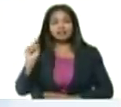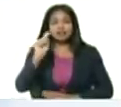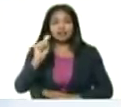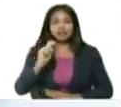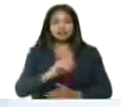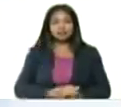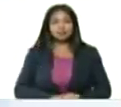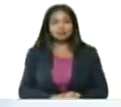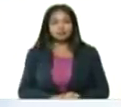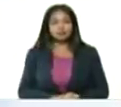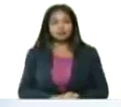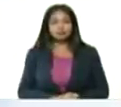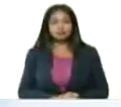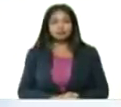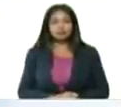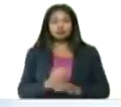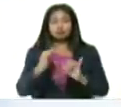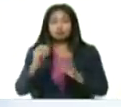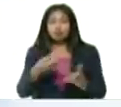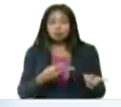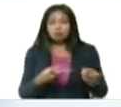Están recibiendo